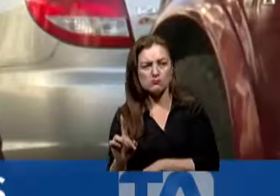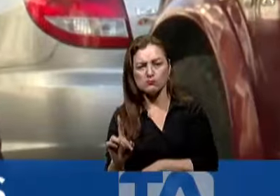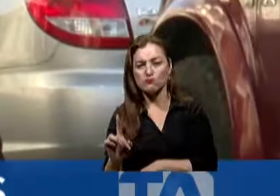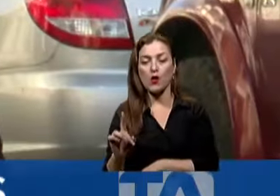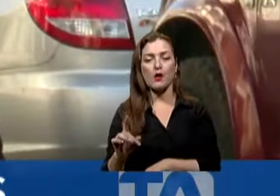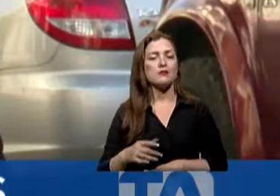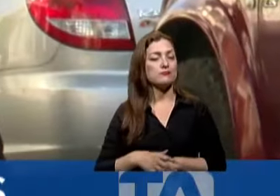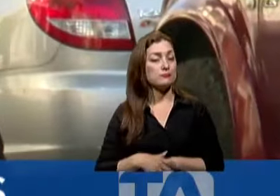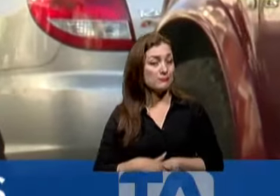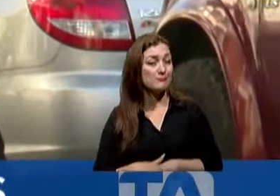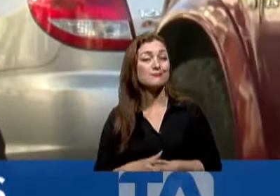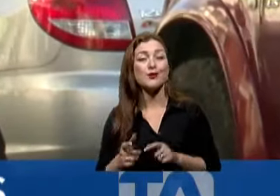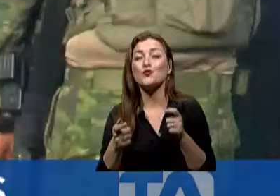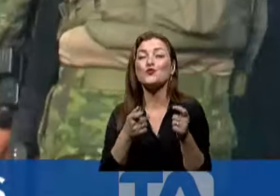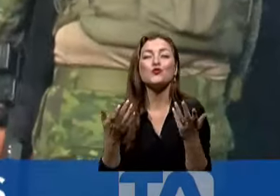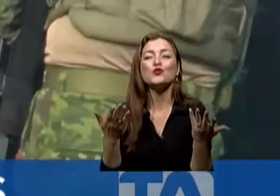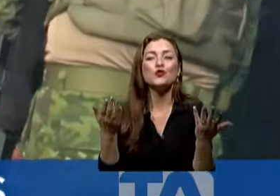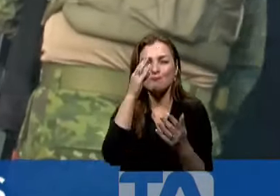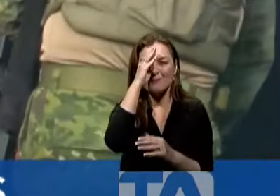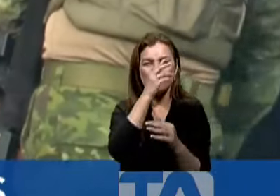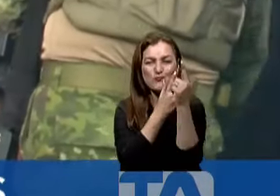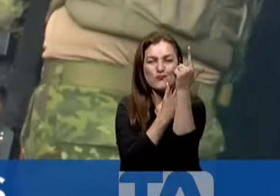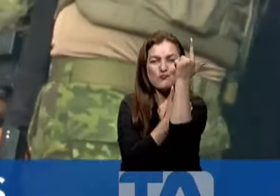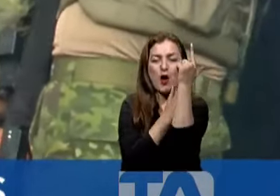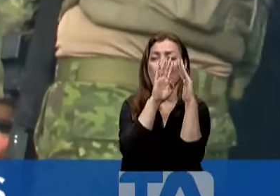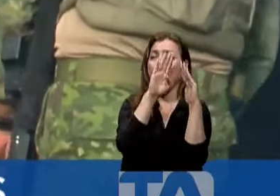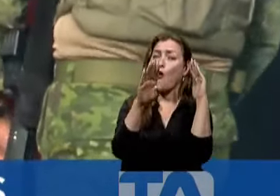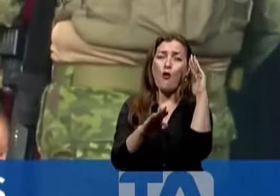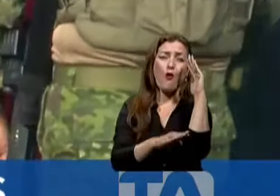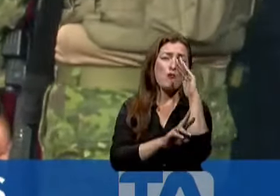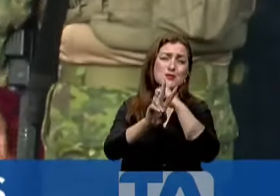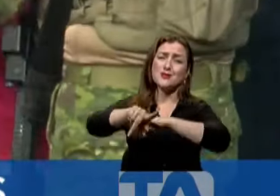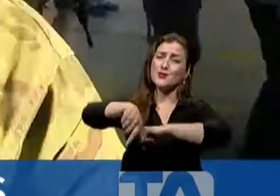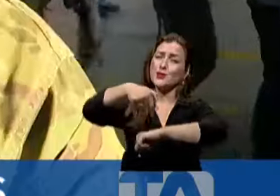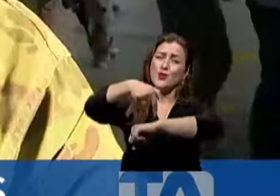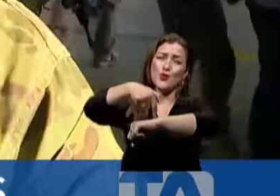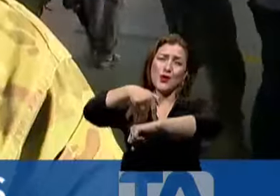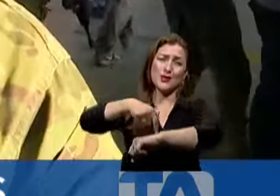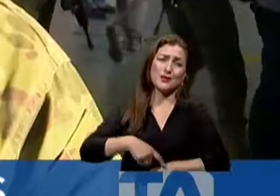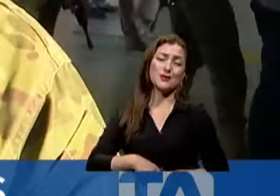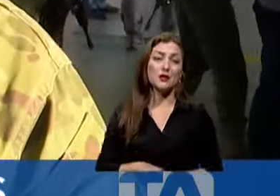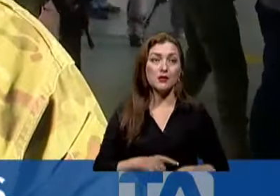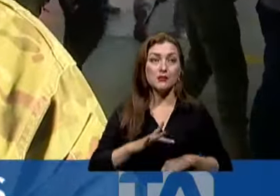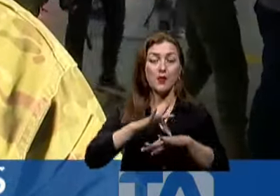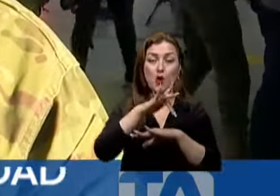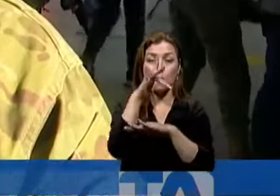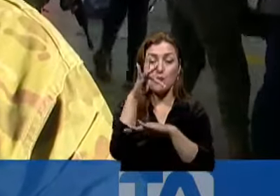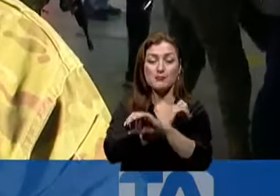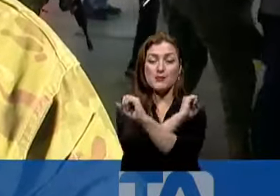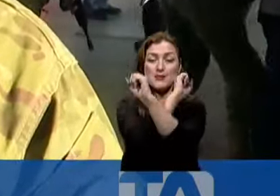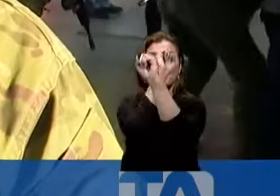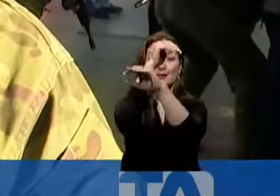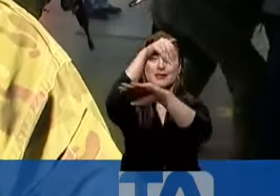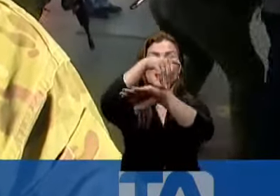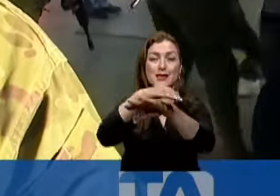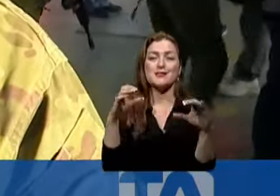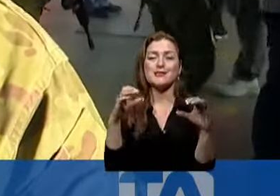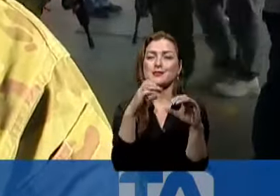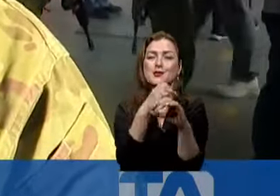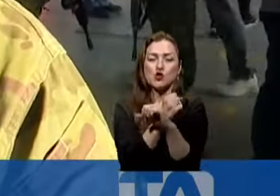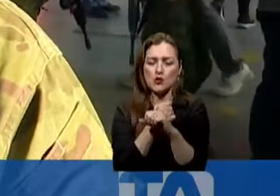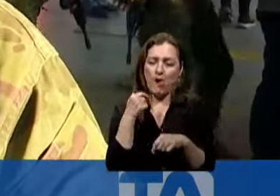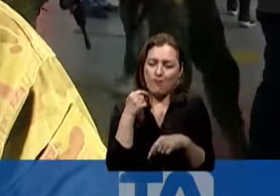realizan operaciones las Fuerzas Armadas durante las 24 horas del día. En horas de la madrugada, mañana, tarde y noche,